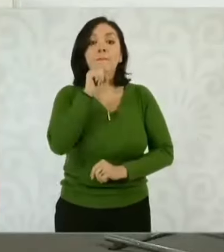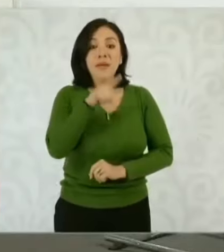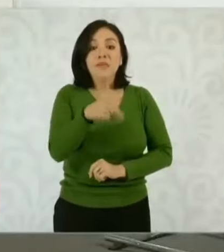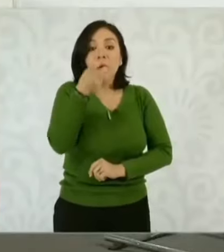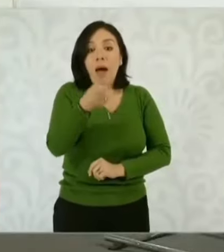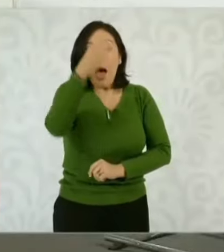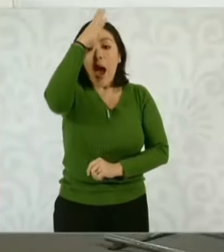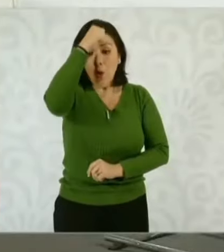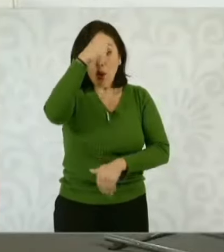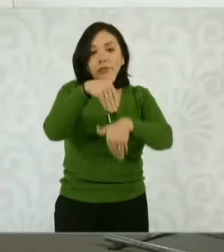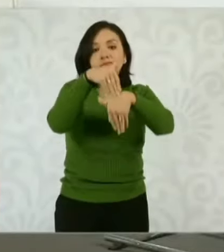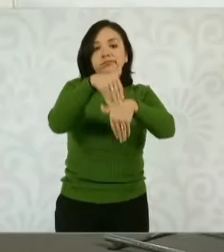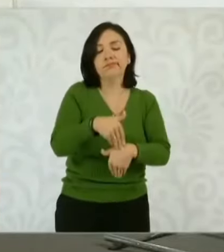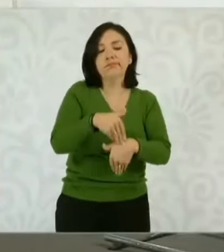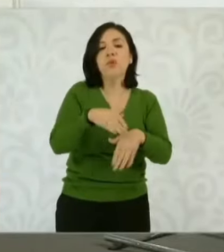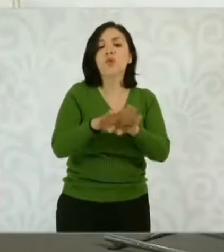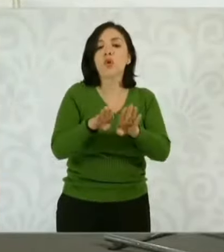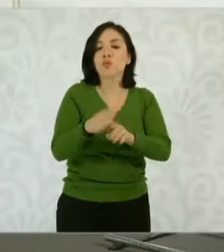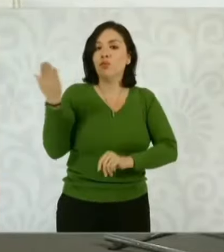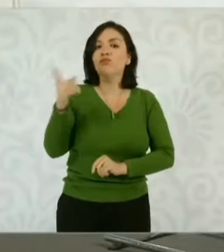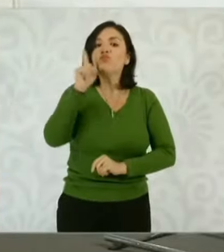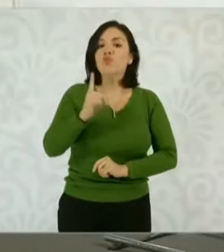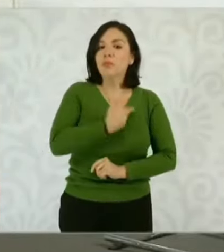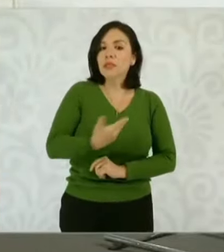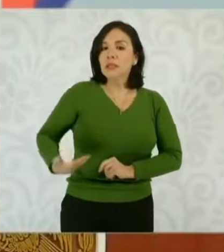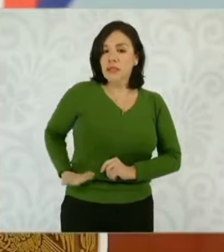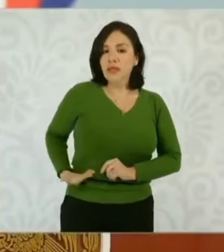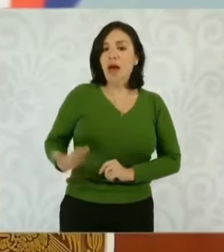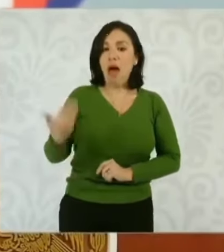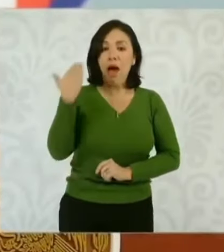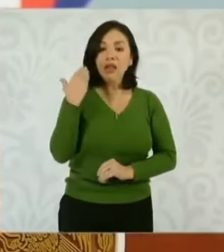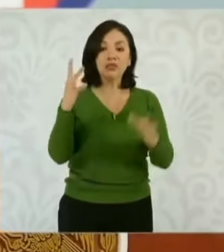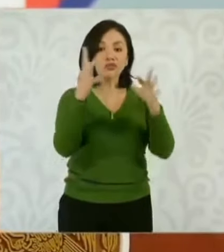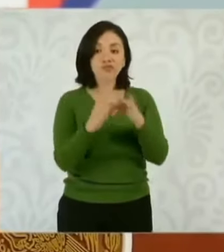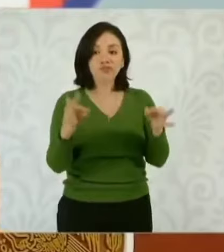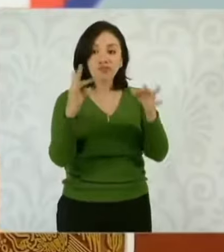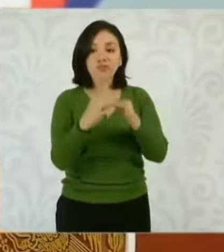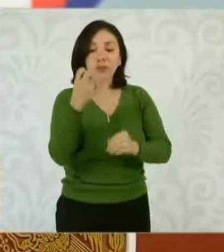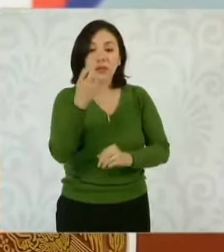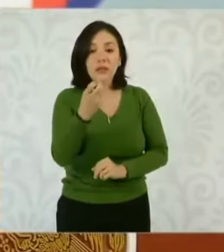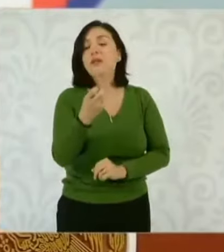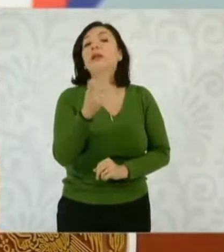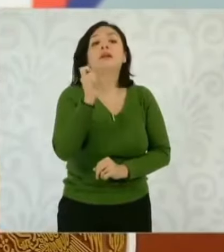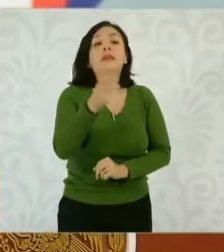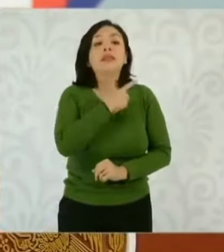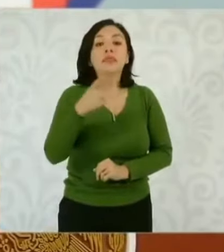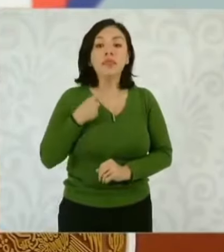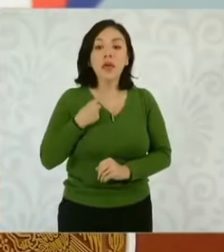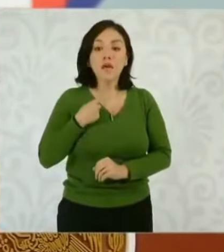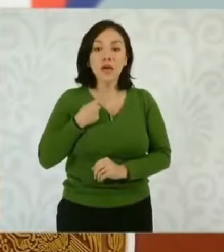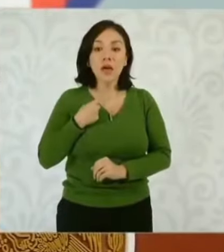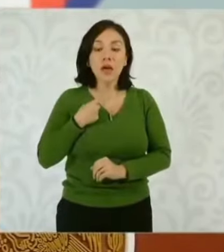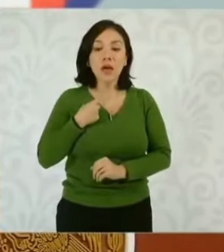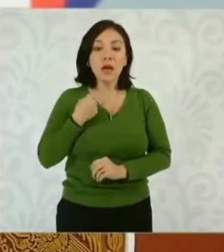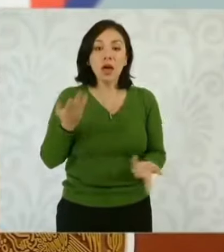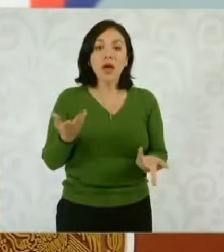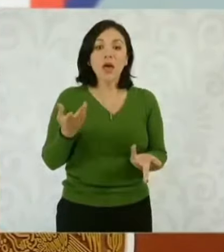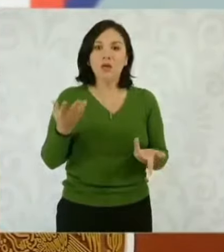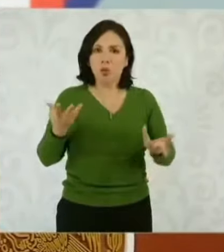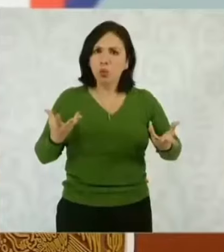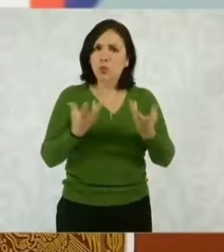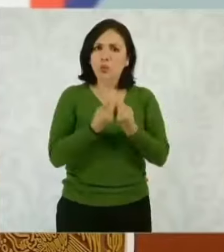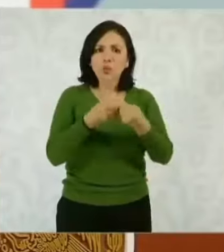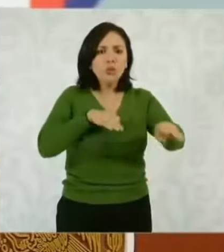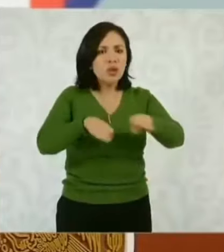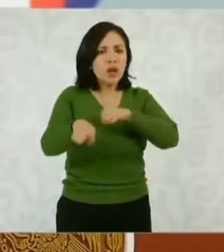en apego y en cumplimiento a lo que nuestra presidenta ya ha mencionado, que seamos que